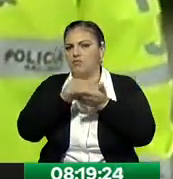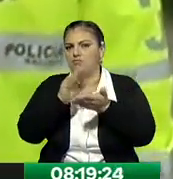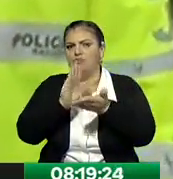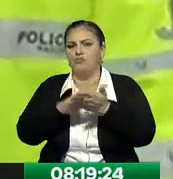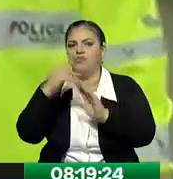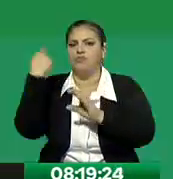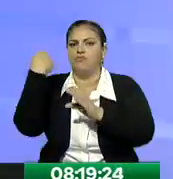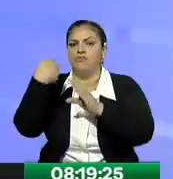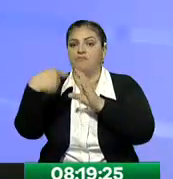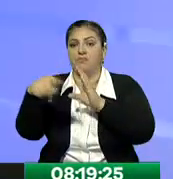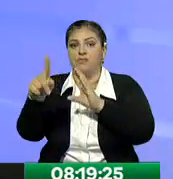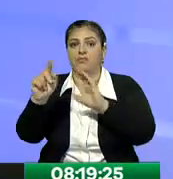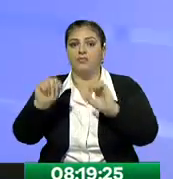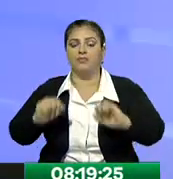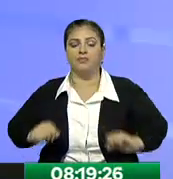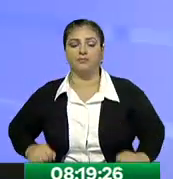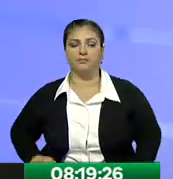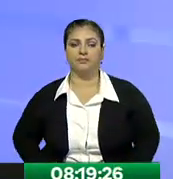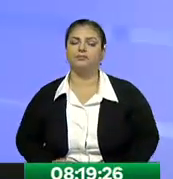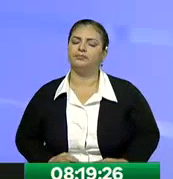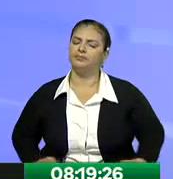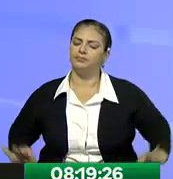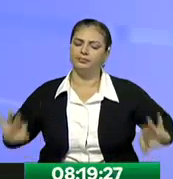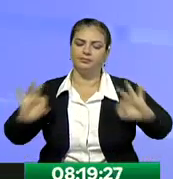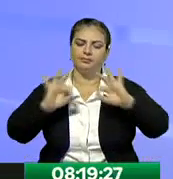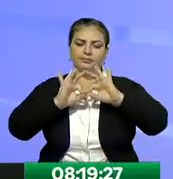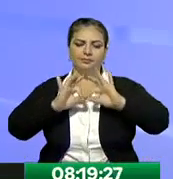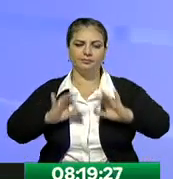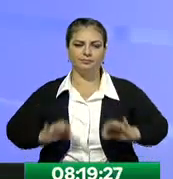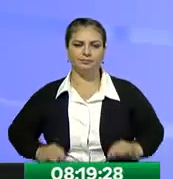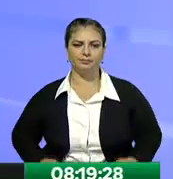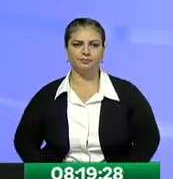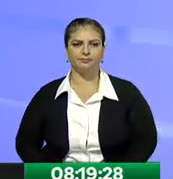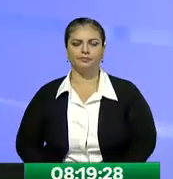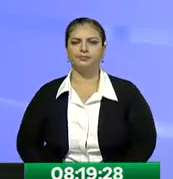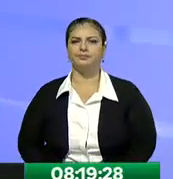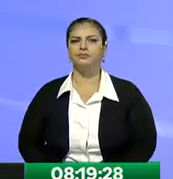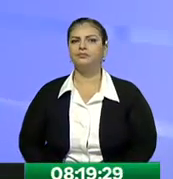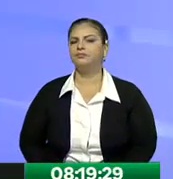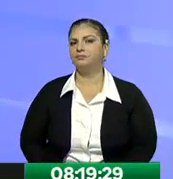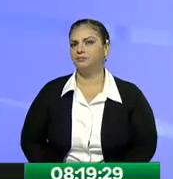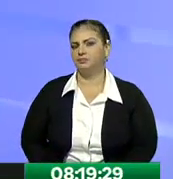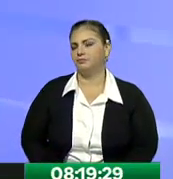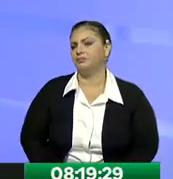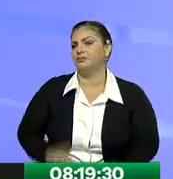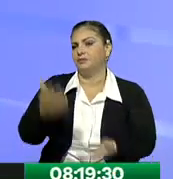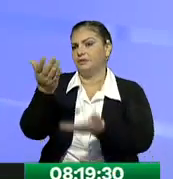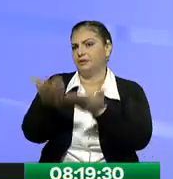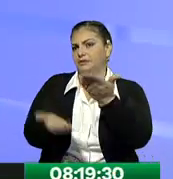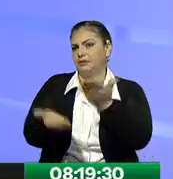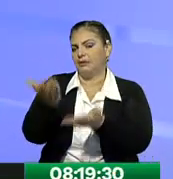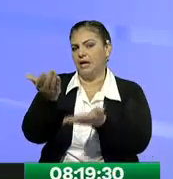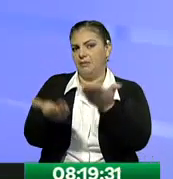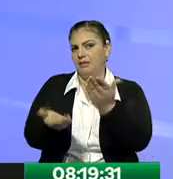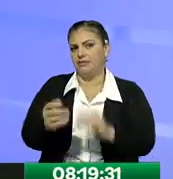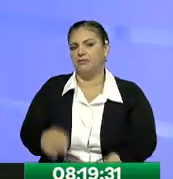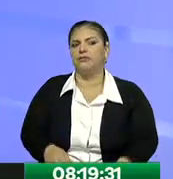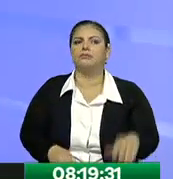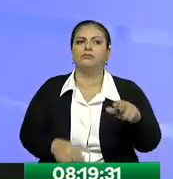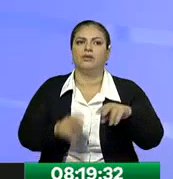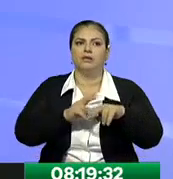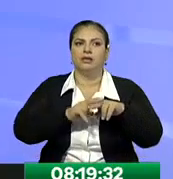¿Ha pasado quizás algún caso de que alguien se puede bajar a tiempo del vehículo, se puede captar, puede darse cuenta de lo